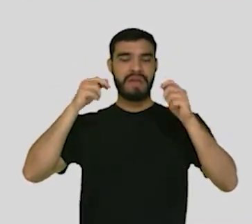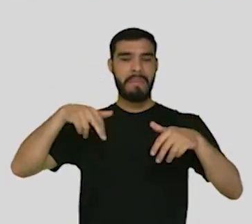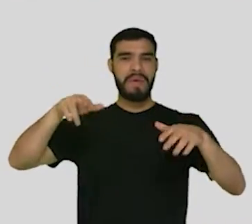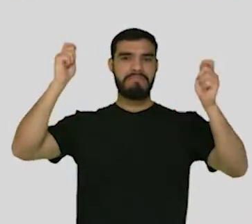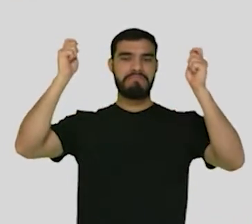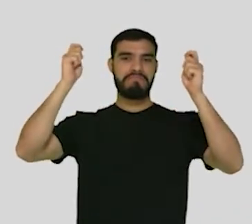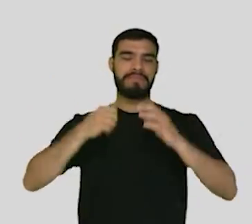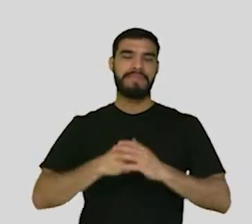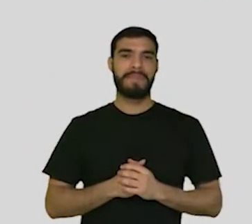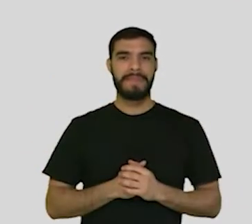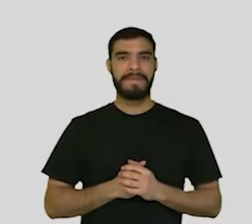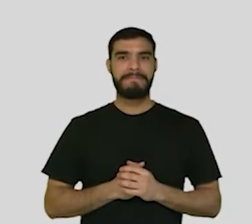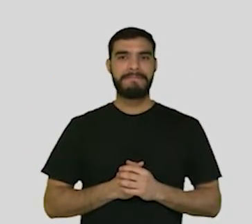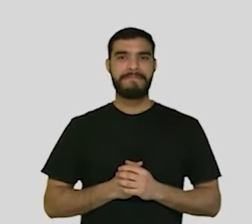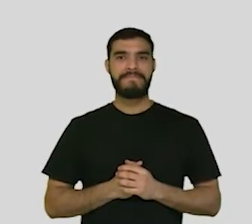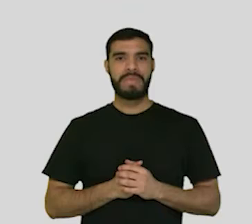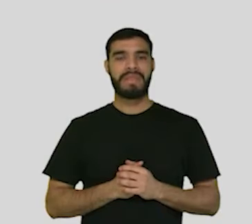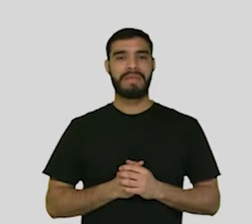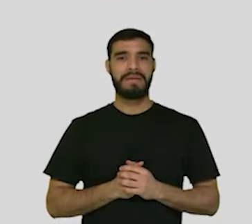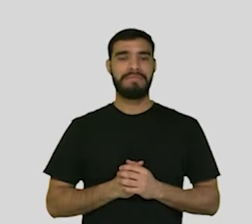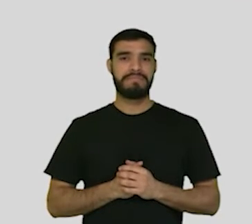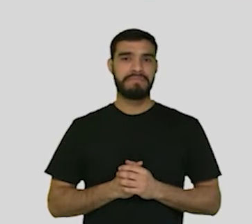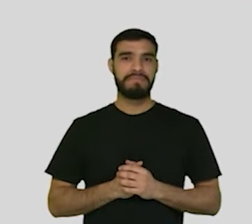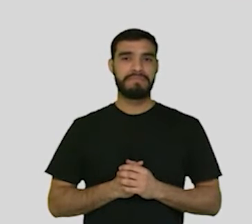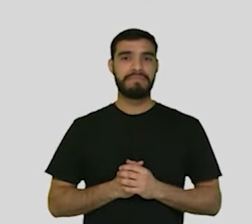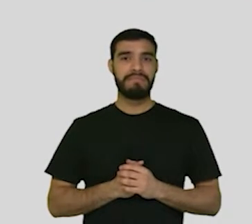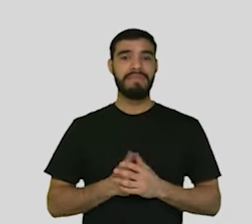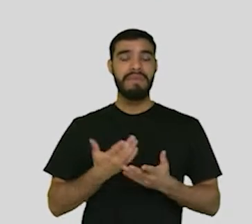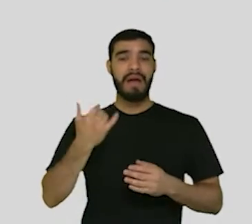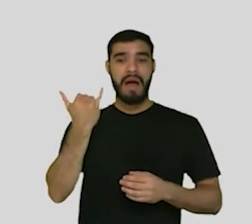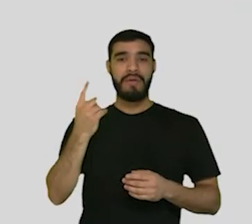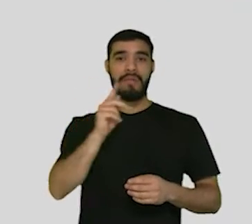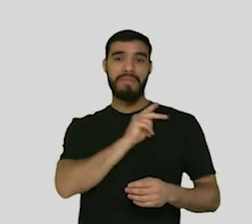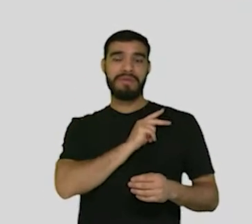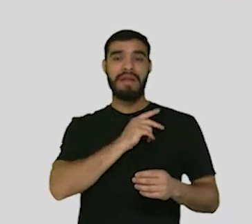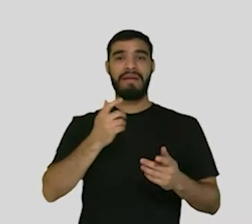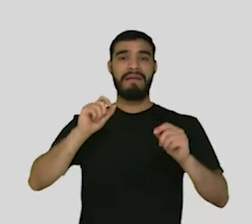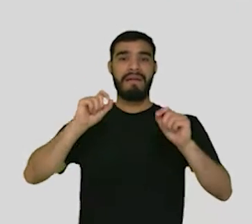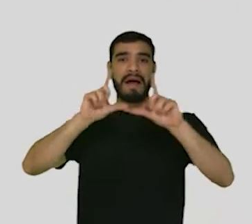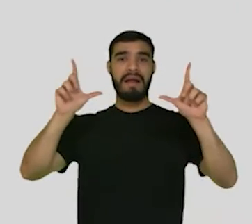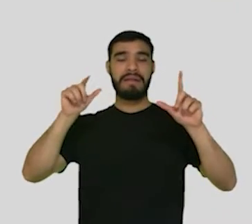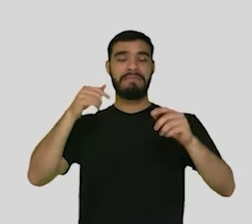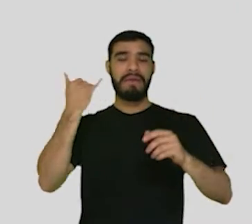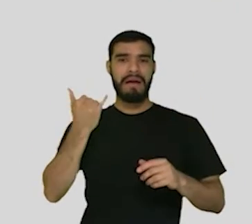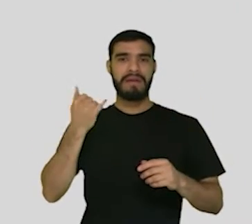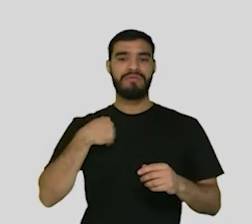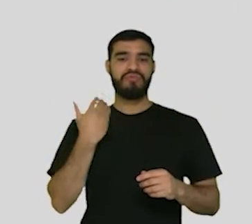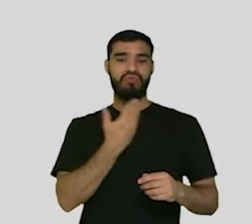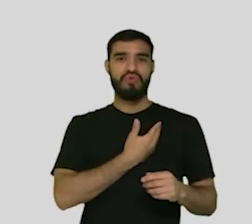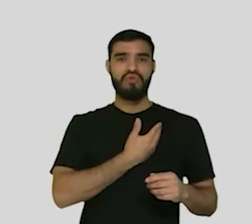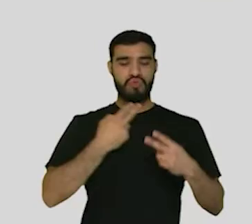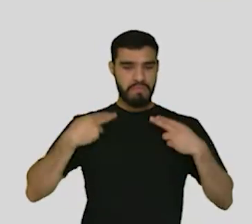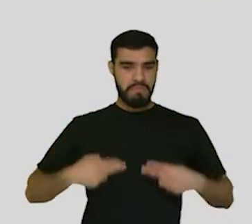mombe uvajina, va esa pa oipe a tu derecho, jape ten cartel, jeiba. Orengo humana, daja